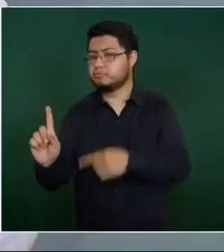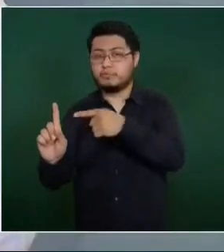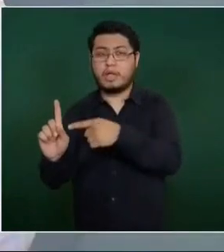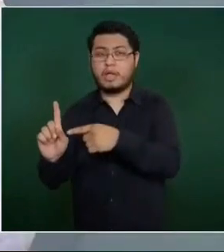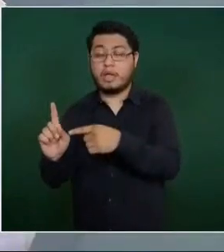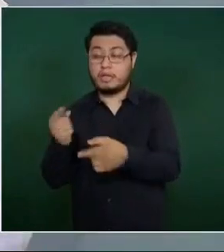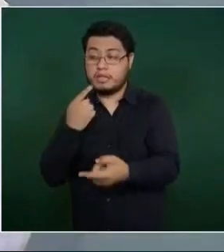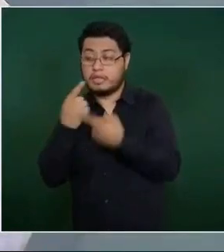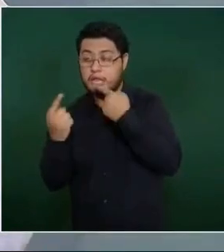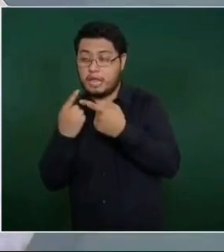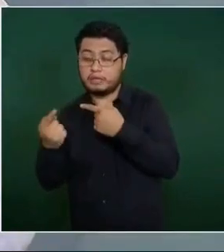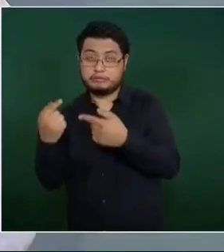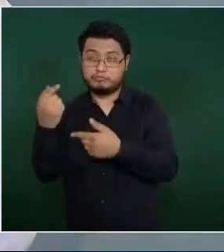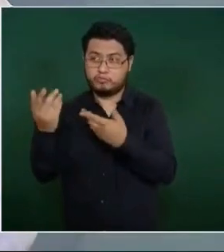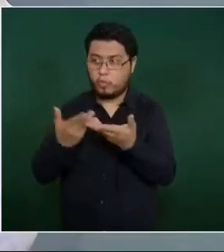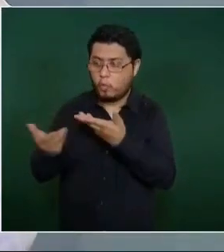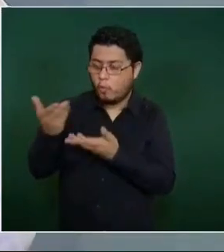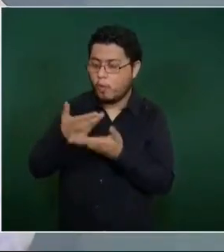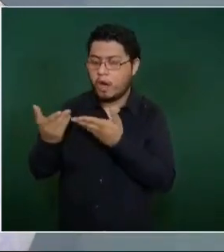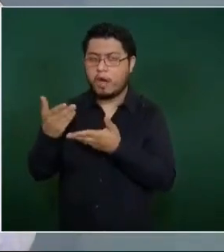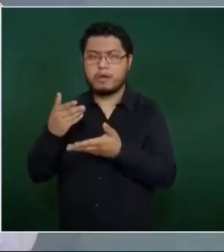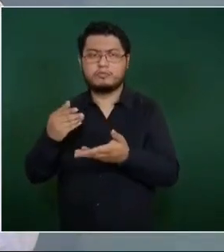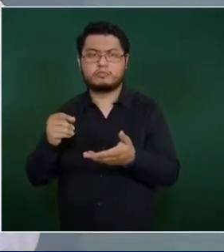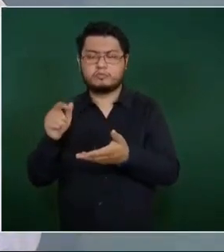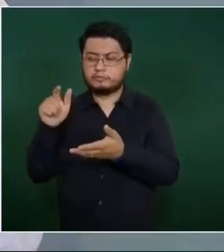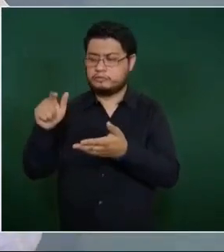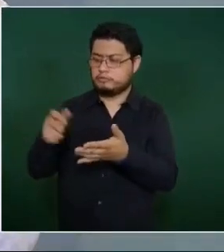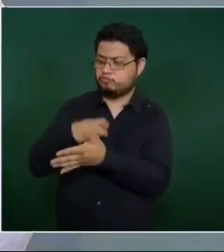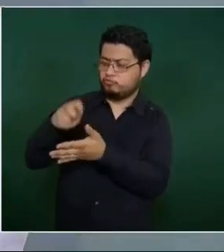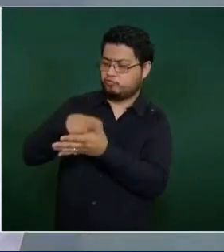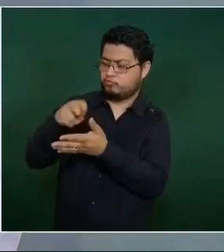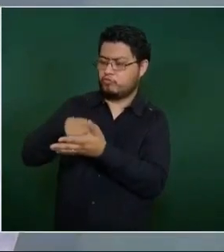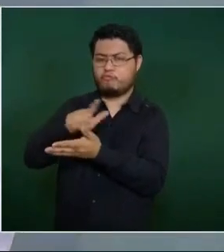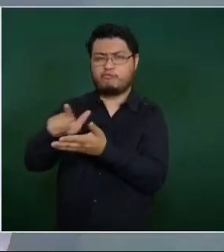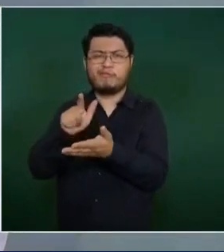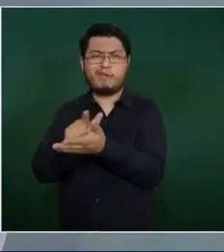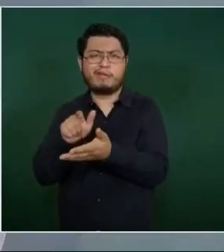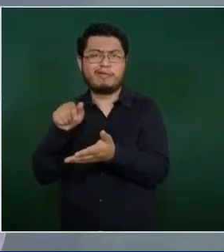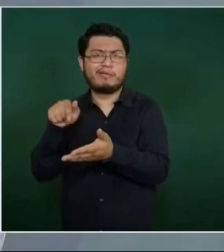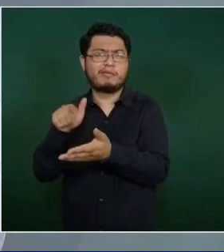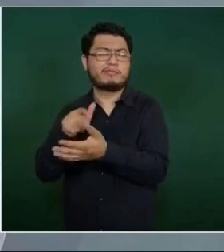ley electoral. Ya les platiqué de cómo por